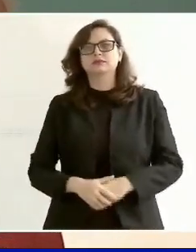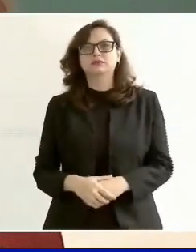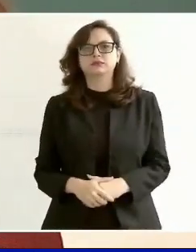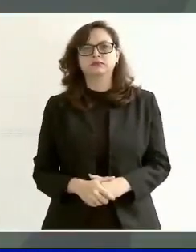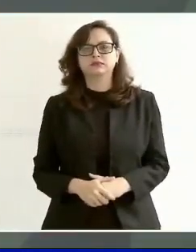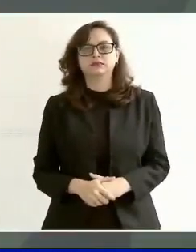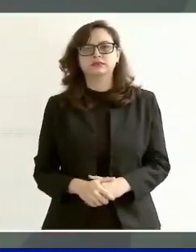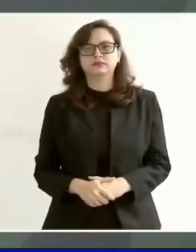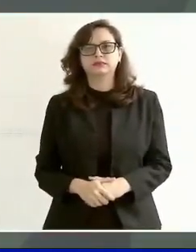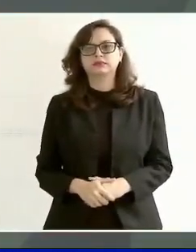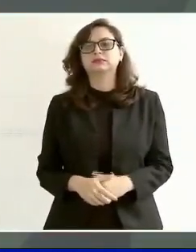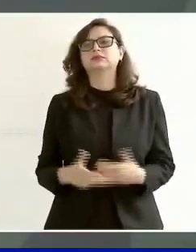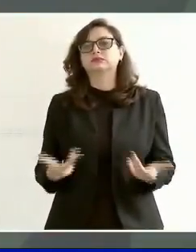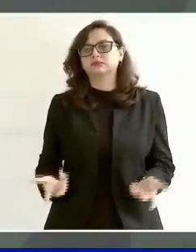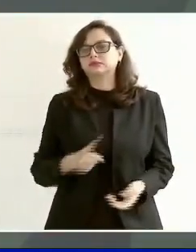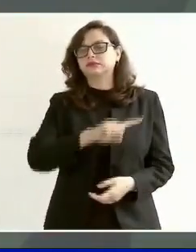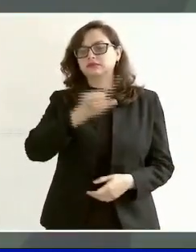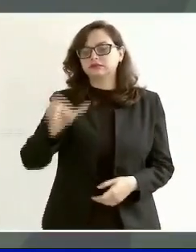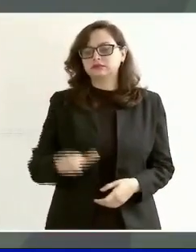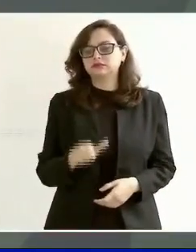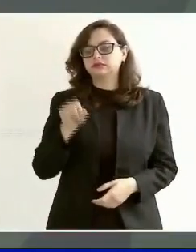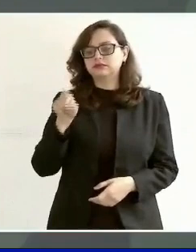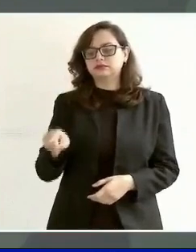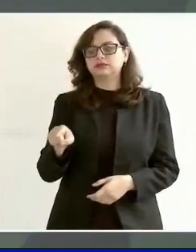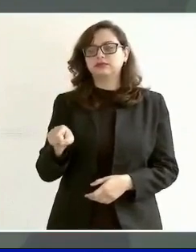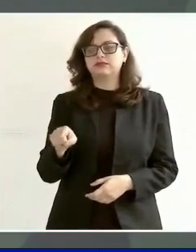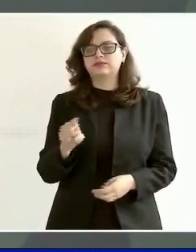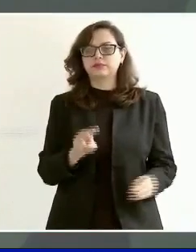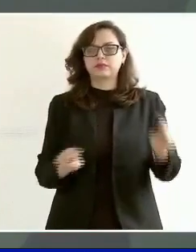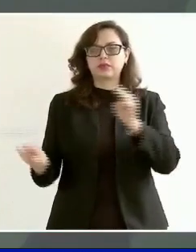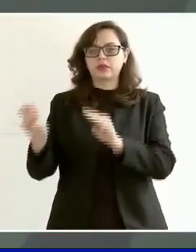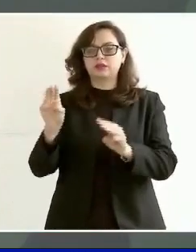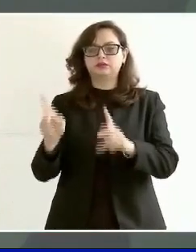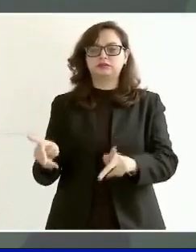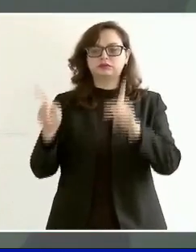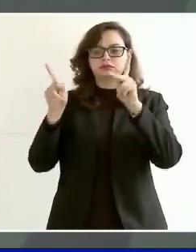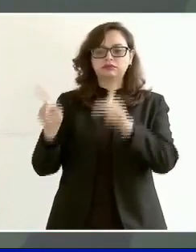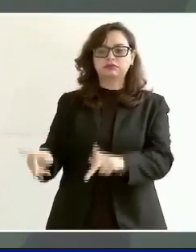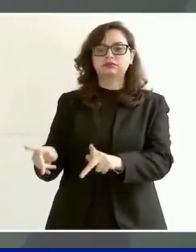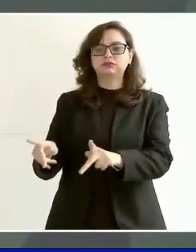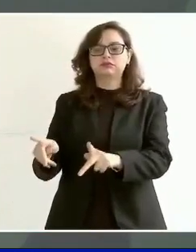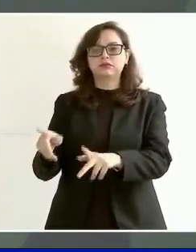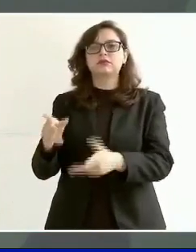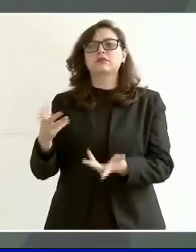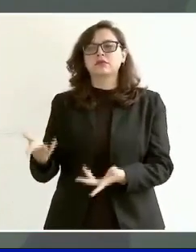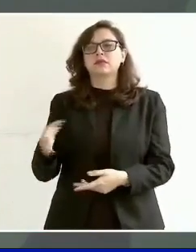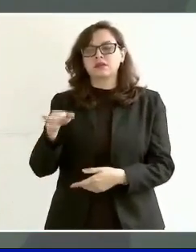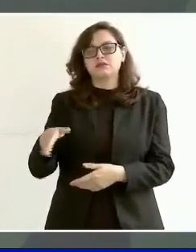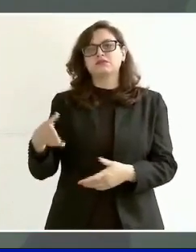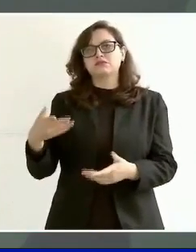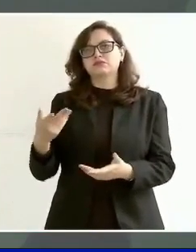Él fue sepultado clandestinamente en el SOC, en Atoyac, en el panteón municipal.